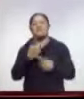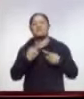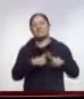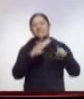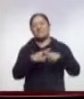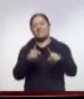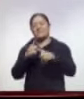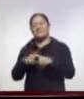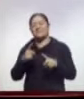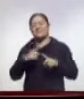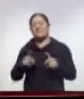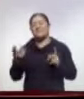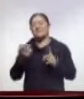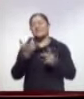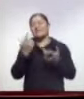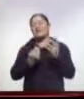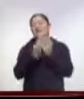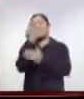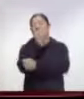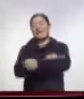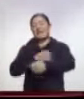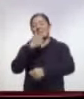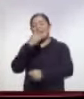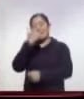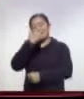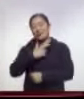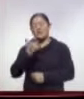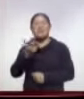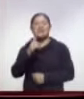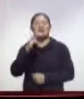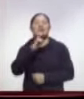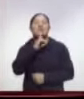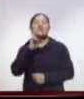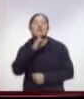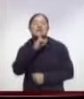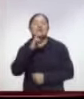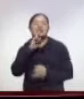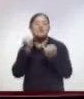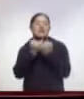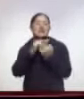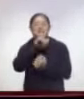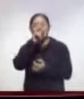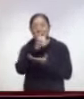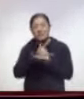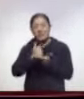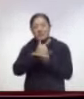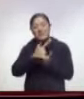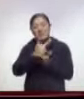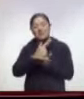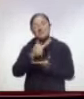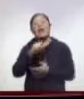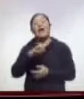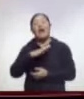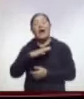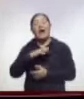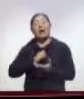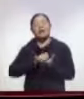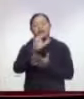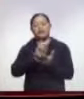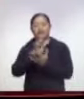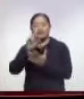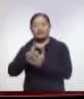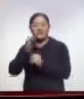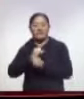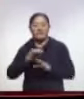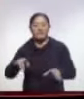emisiones de Ahora Noticias vía Facebook. También en Twitter, constantemente estamos actualizando posteos con información que seguramente